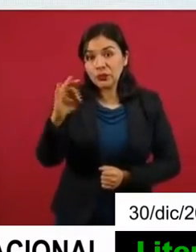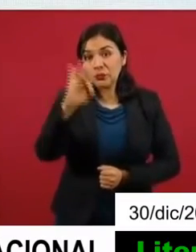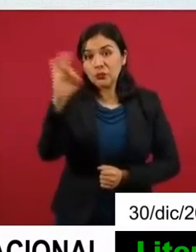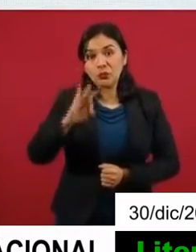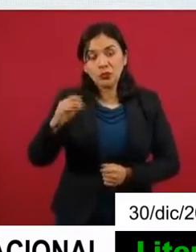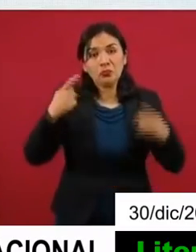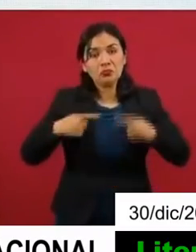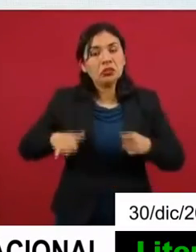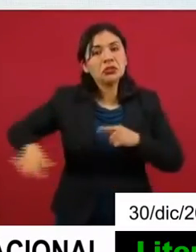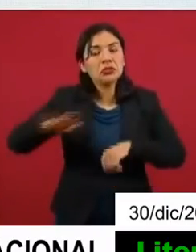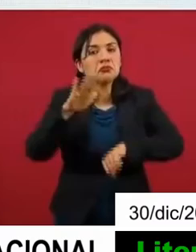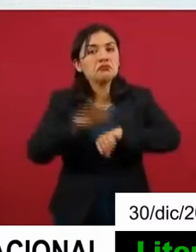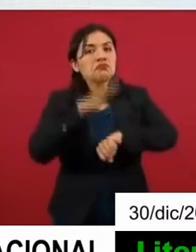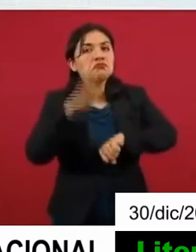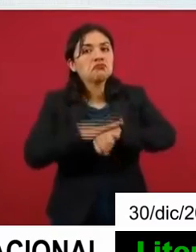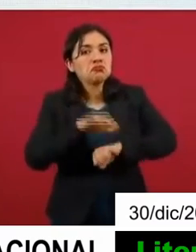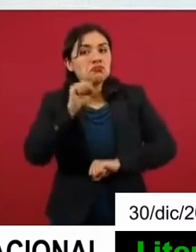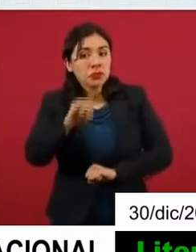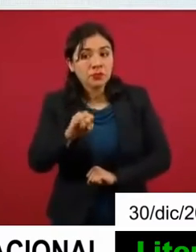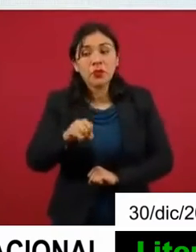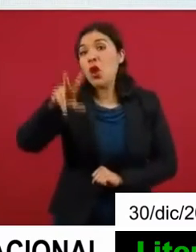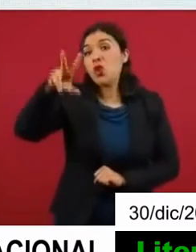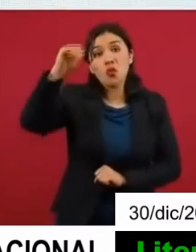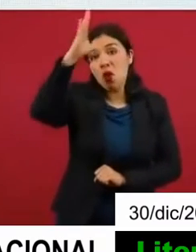de aprobación y en contra